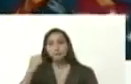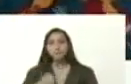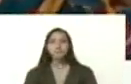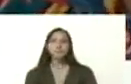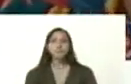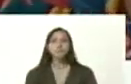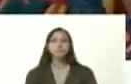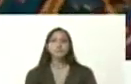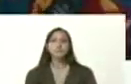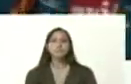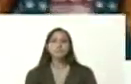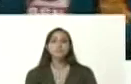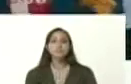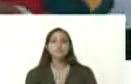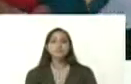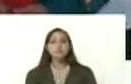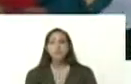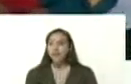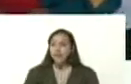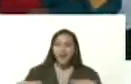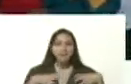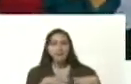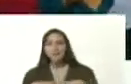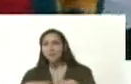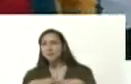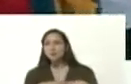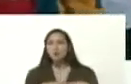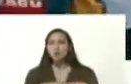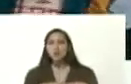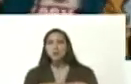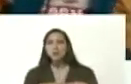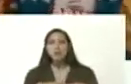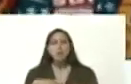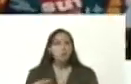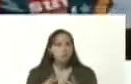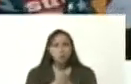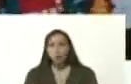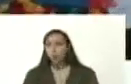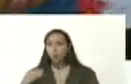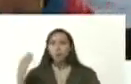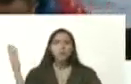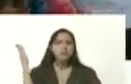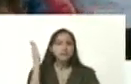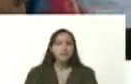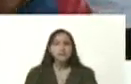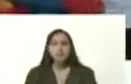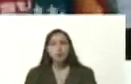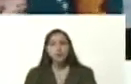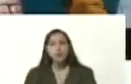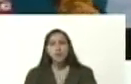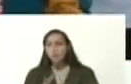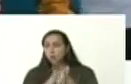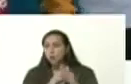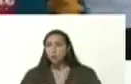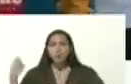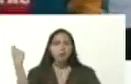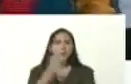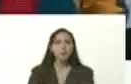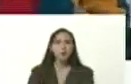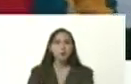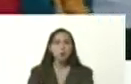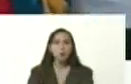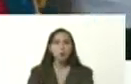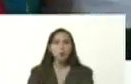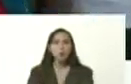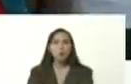estos ataques, todos estos bloqueos, todas estas sanciones, la mujer venezolana, el hombre